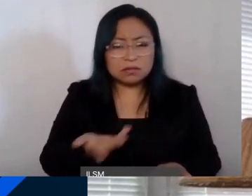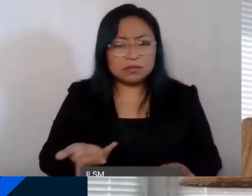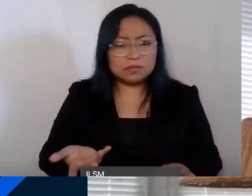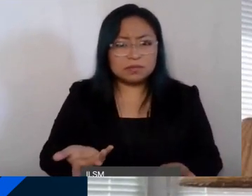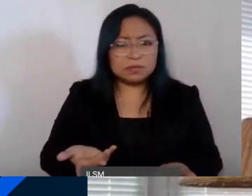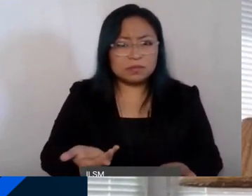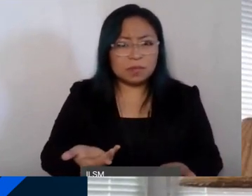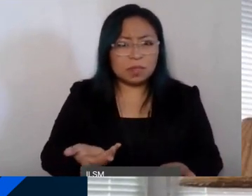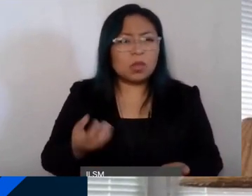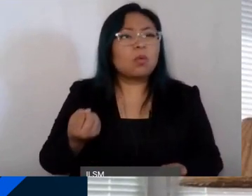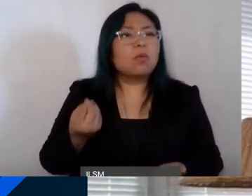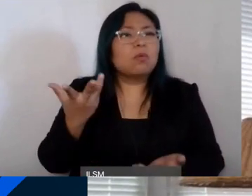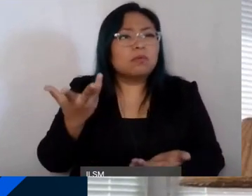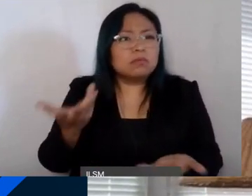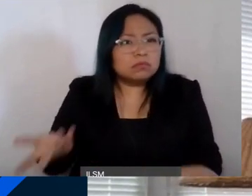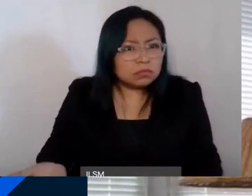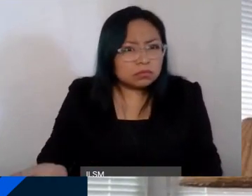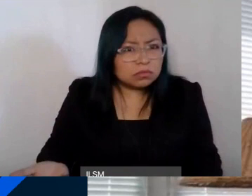cuántico